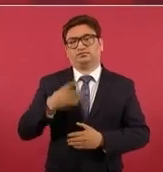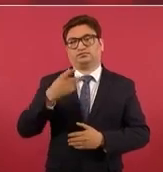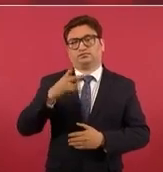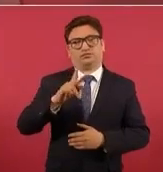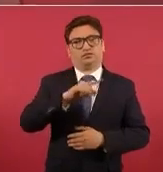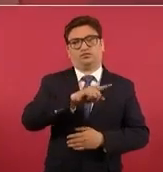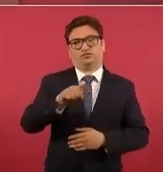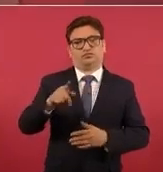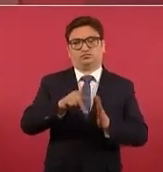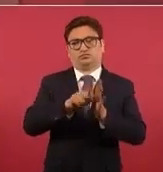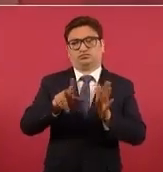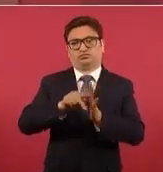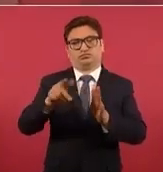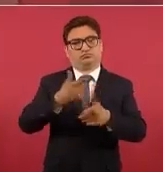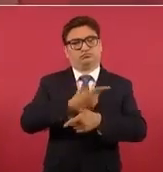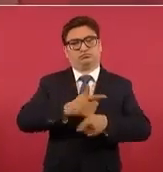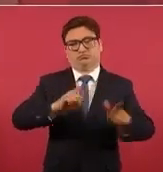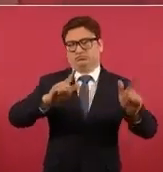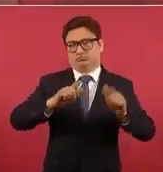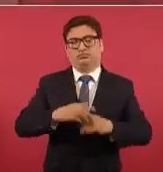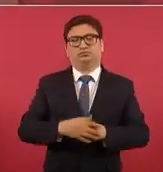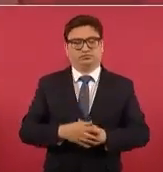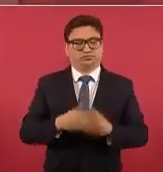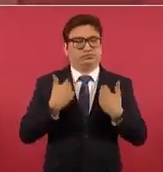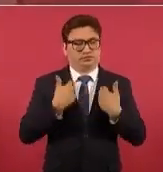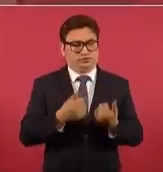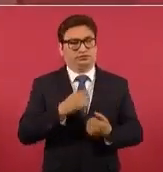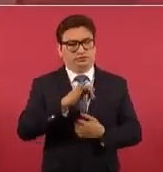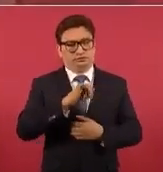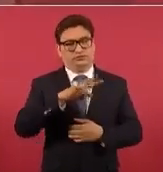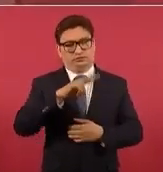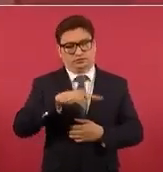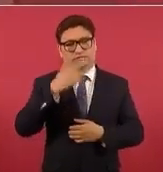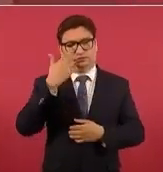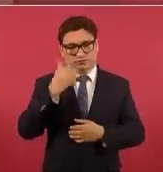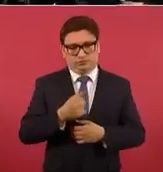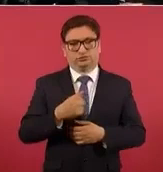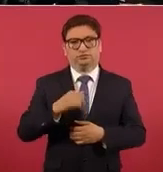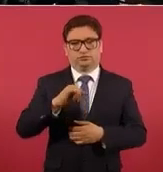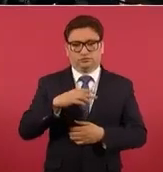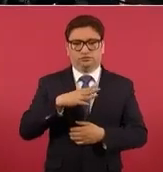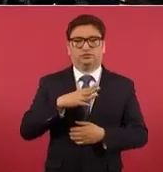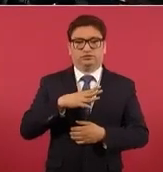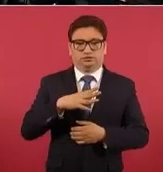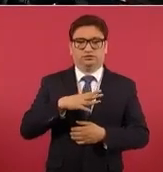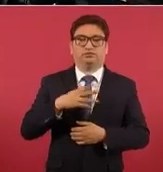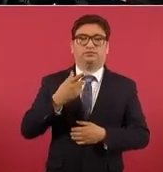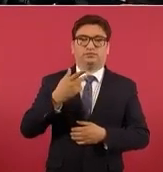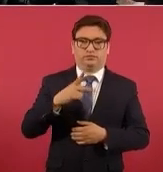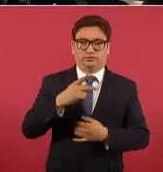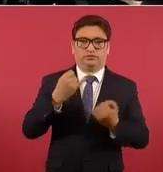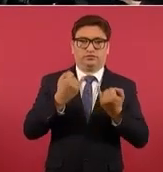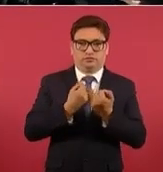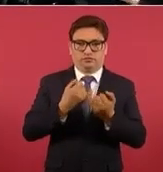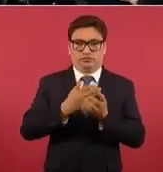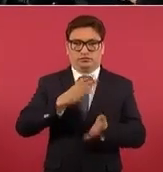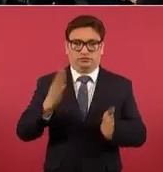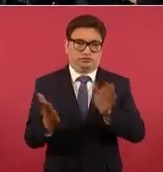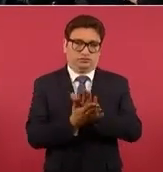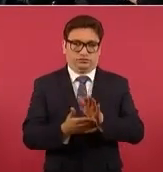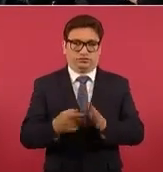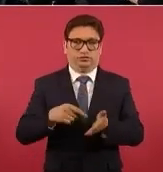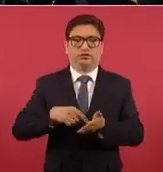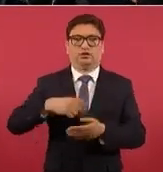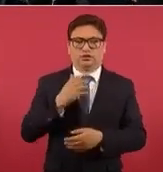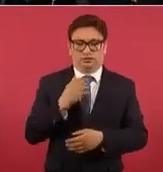la libertad que tiene. Sí, entendemos esa parte que existe, por supuesto que existe esta parte también, sin embargo, bueno, pues el expediente ahí está. Sí,